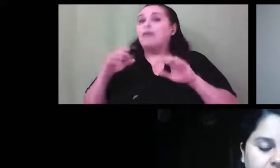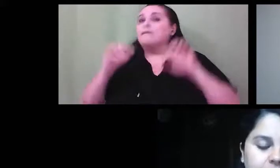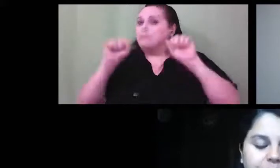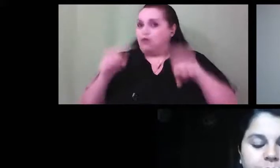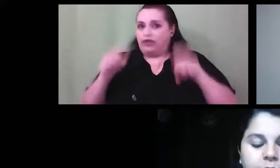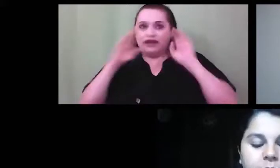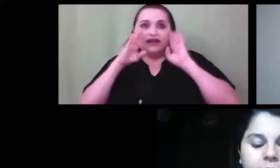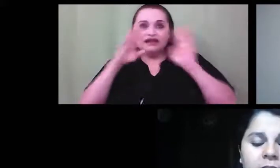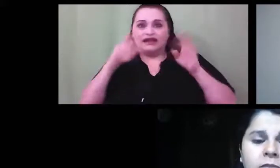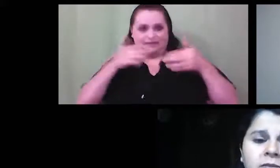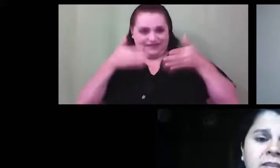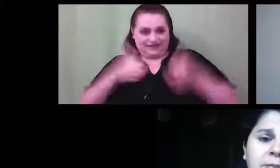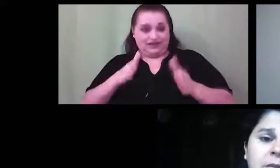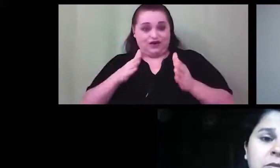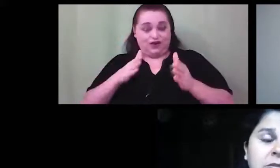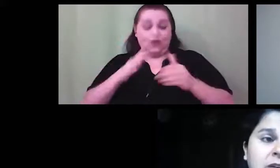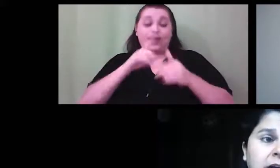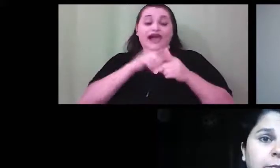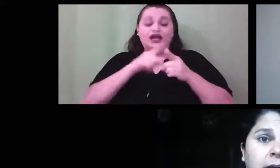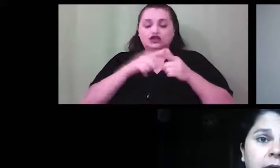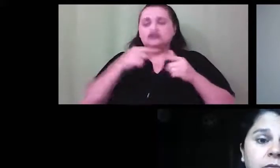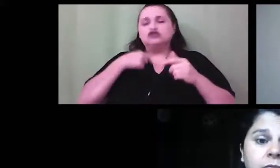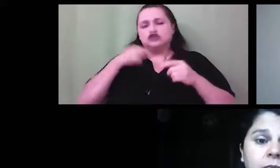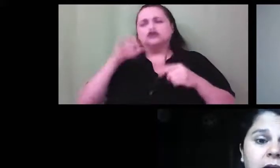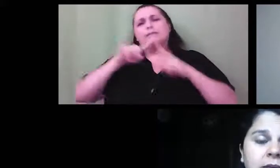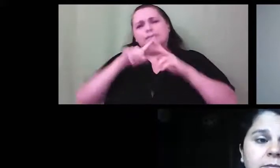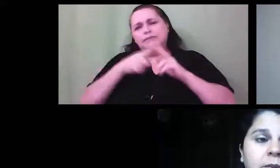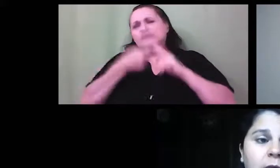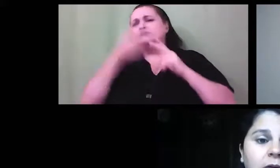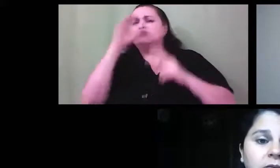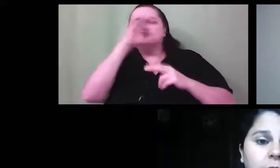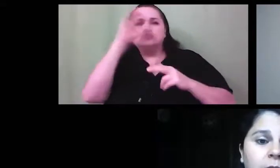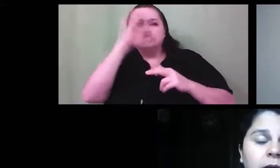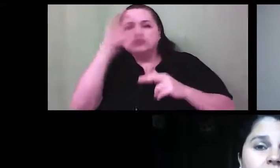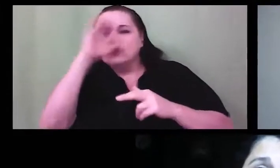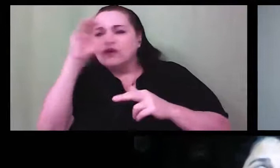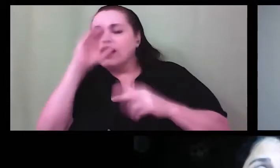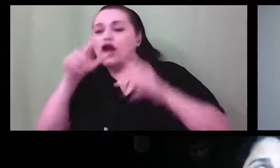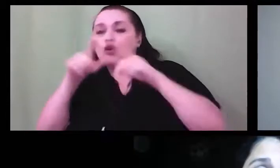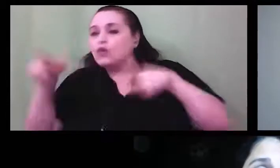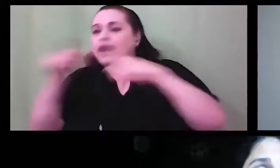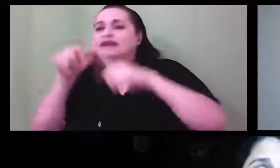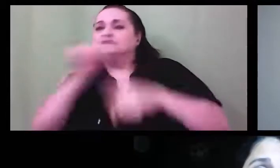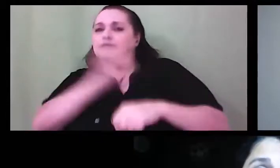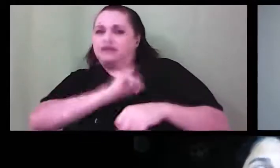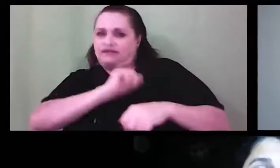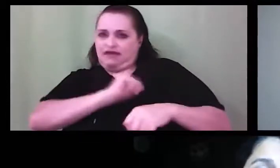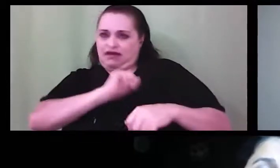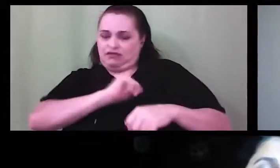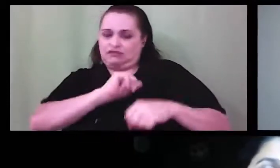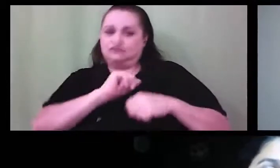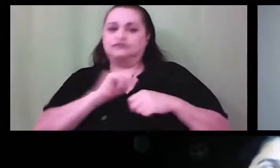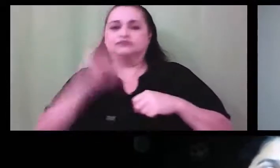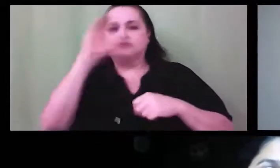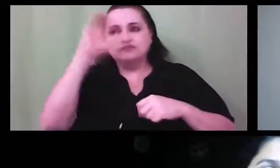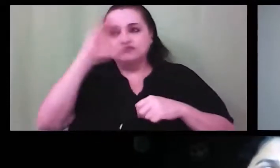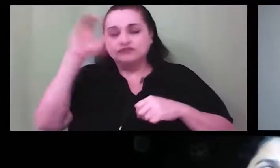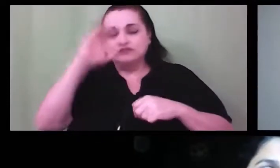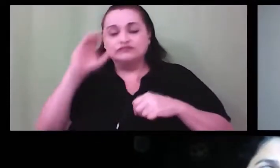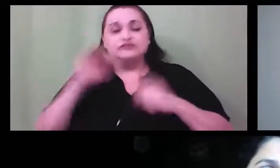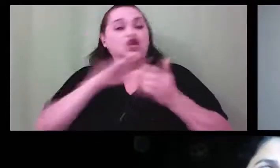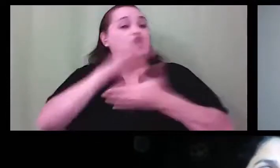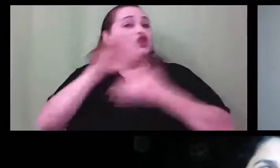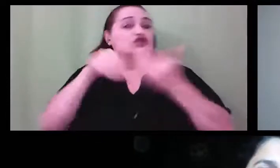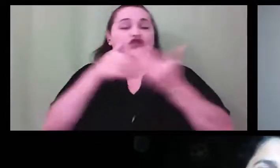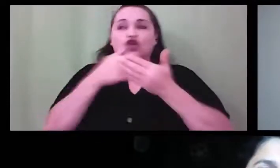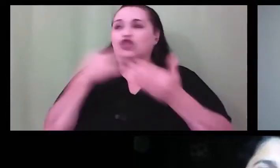a mi hijo. Entonces empezamos a buscar en varios lugares privados igual y todo